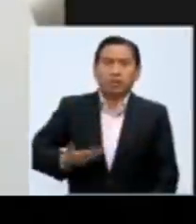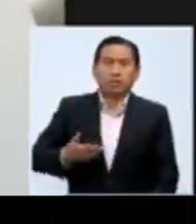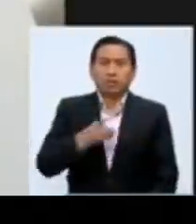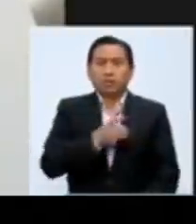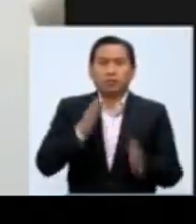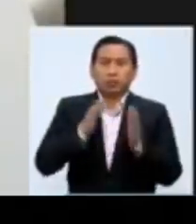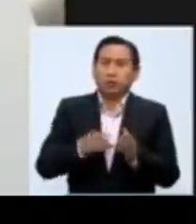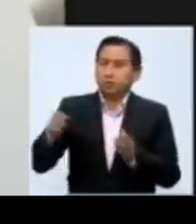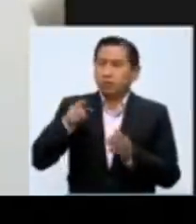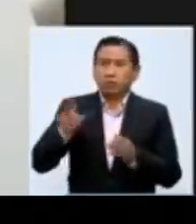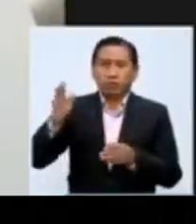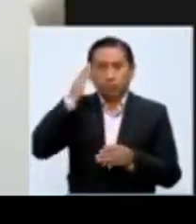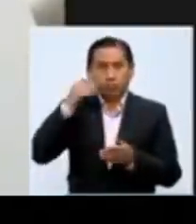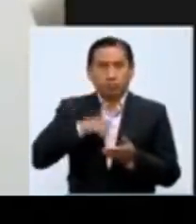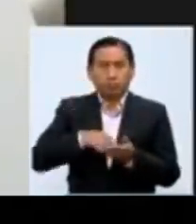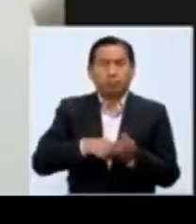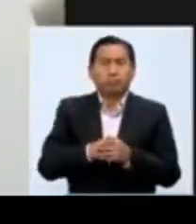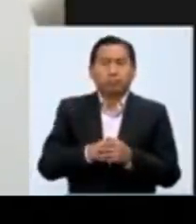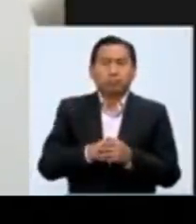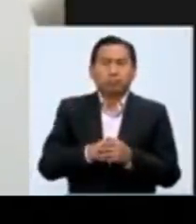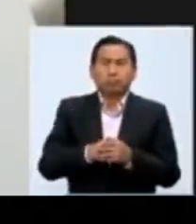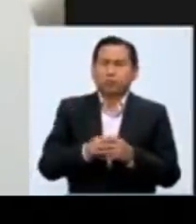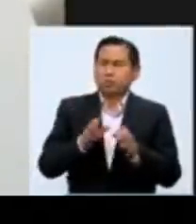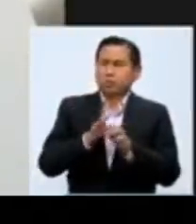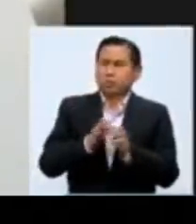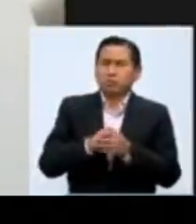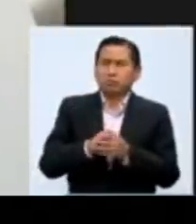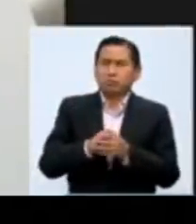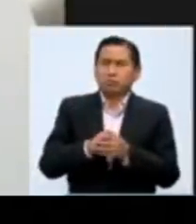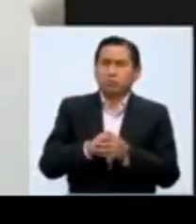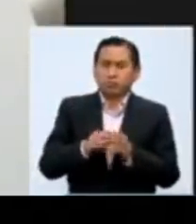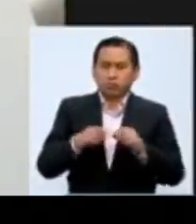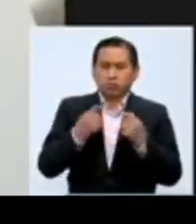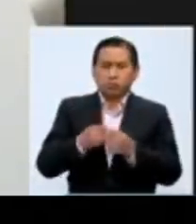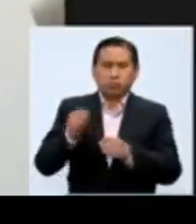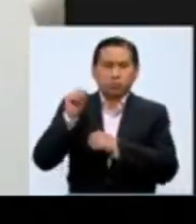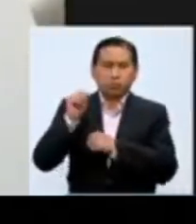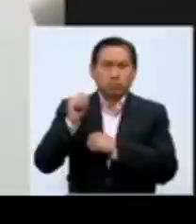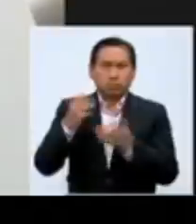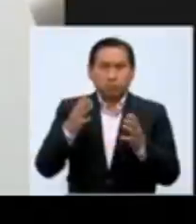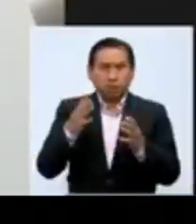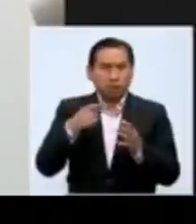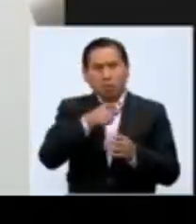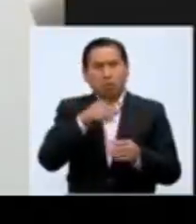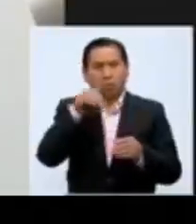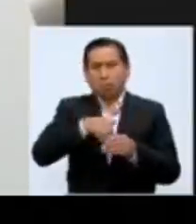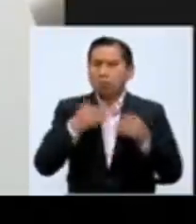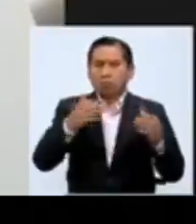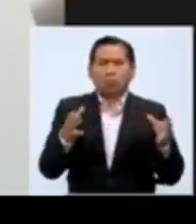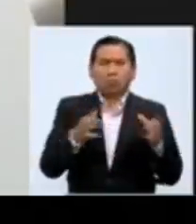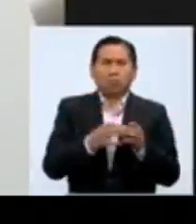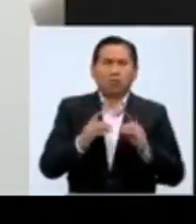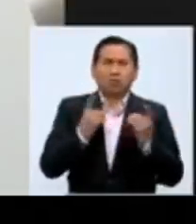Diputados para su conocimiento de que no es posible, sin la presencia de la bancada del Movimiento Socialismo, ellos pueden elegir la